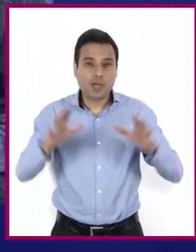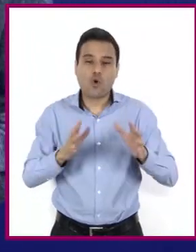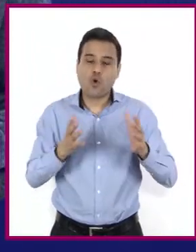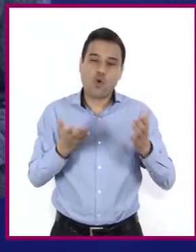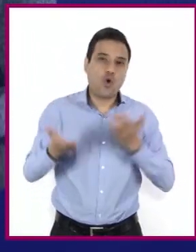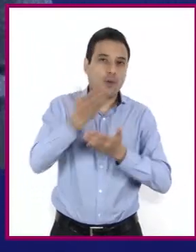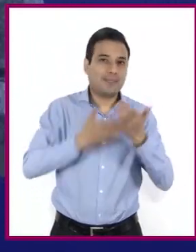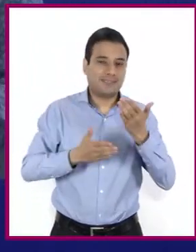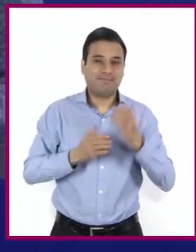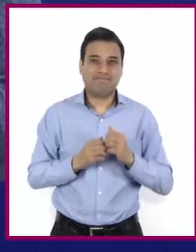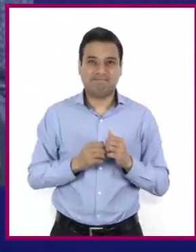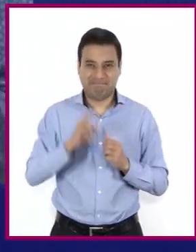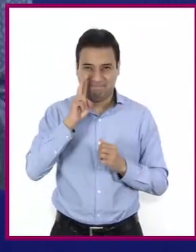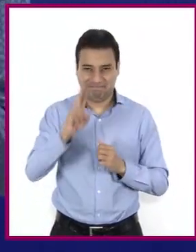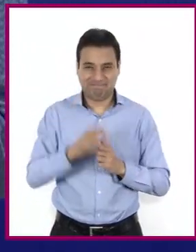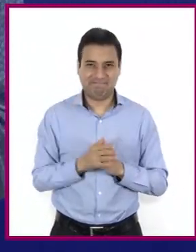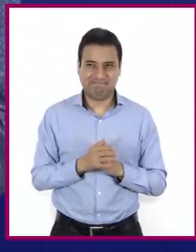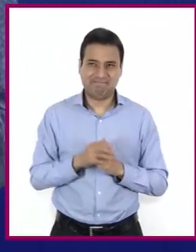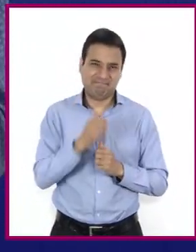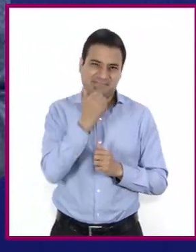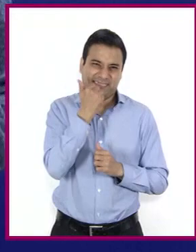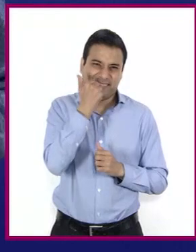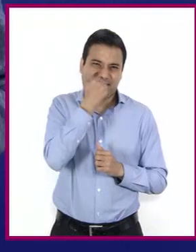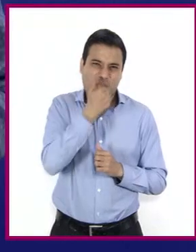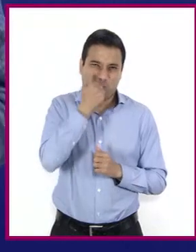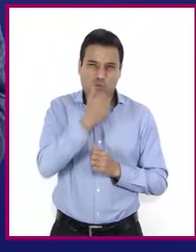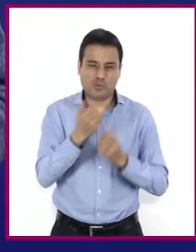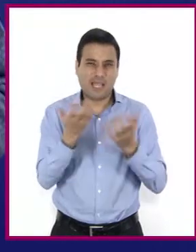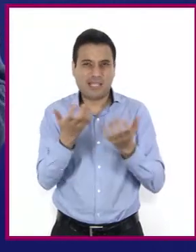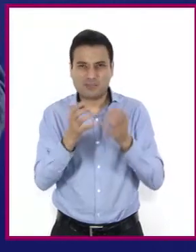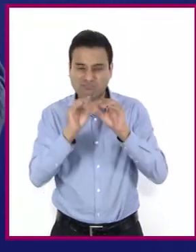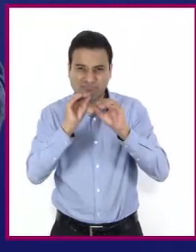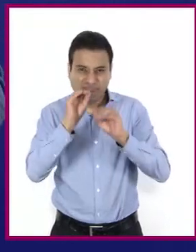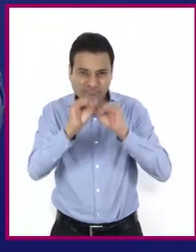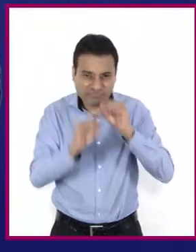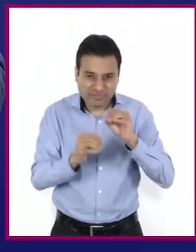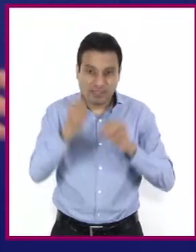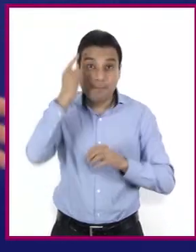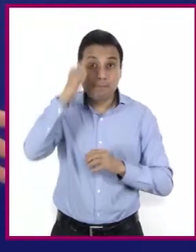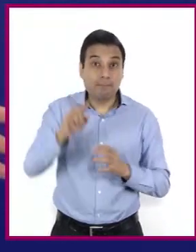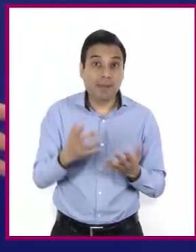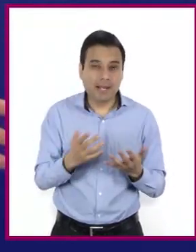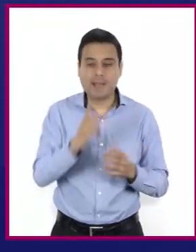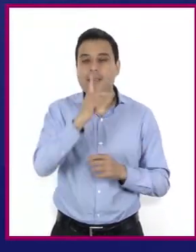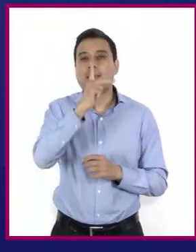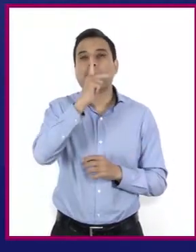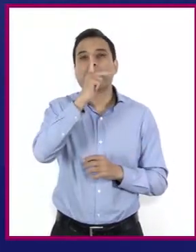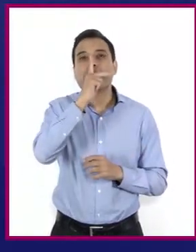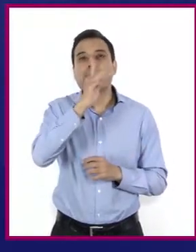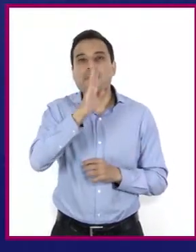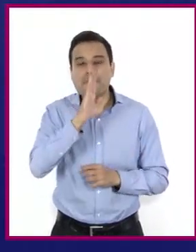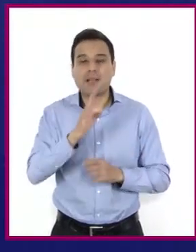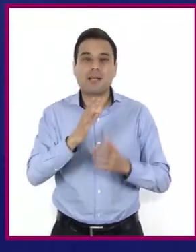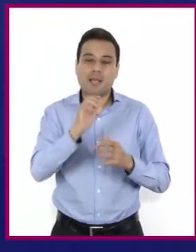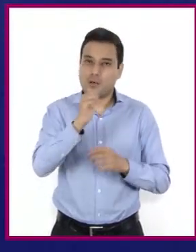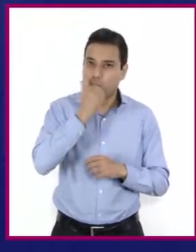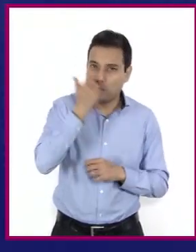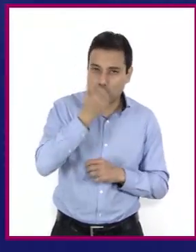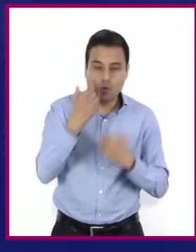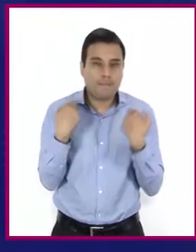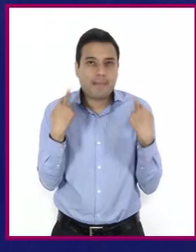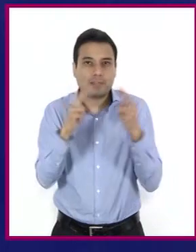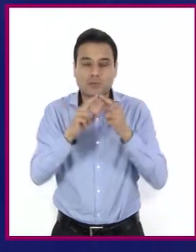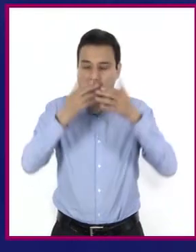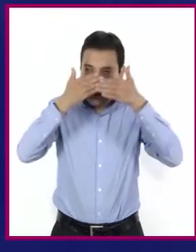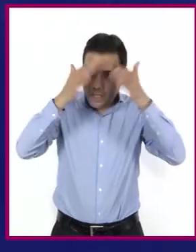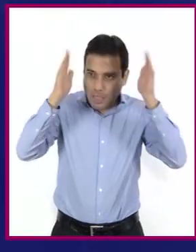Juntos Aprendemos, que realizaron algunos alumnos con el objetivo de concientizar a los padres de familia, estudiantes y maestros